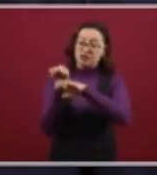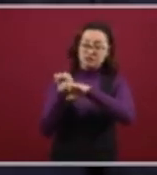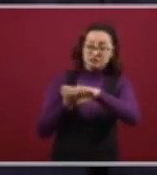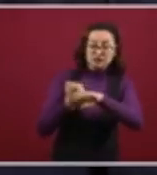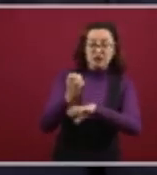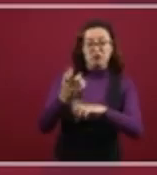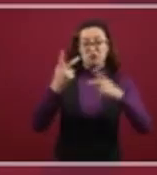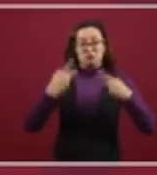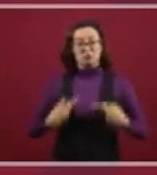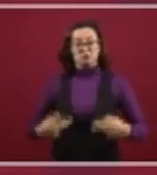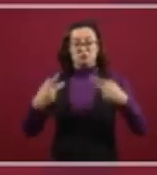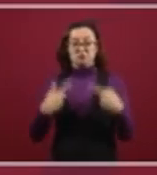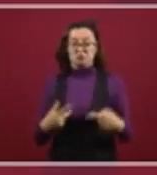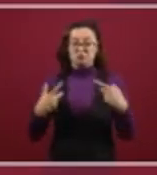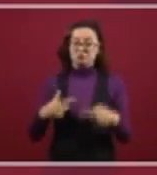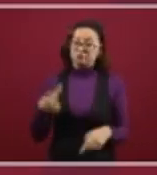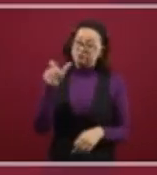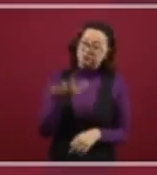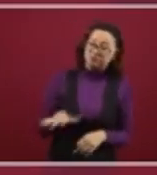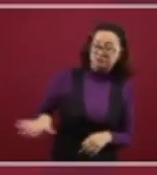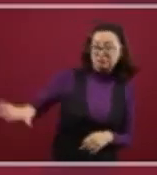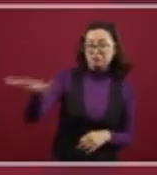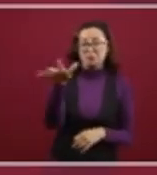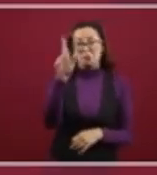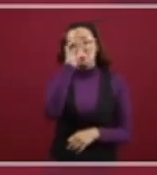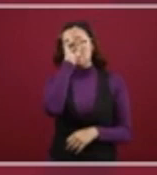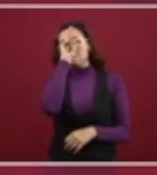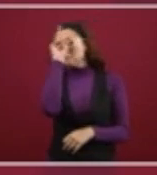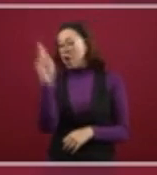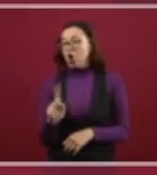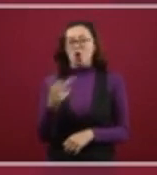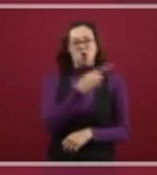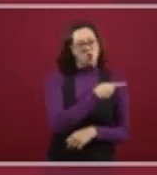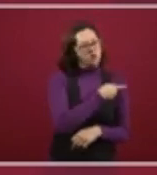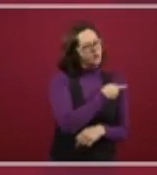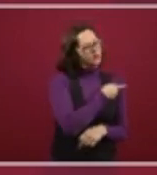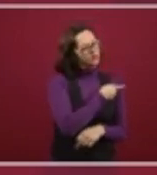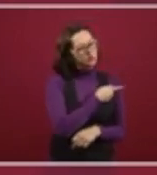población en condiciones de pobreza y de